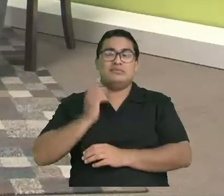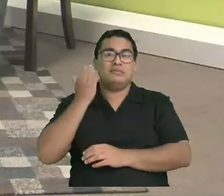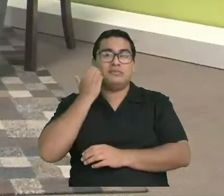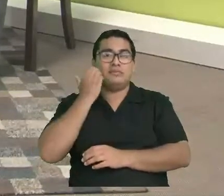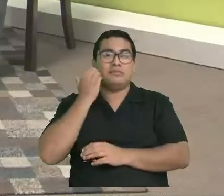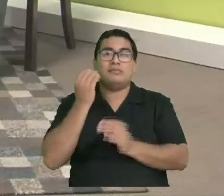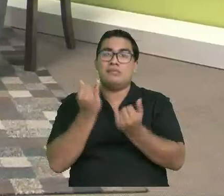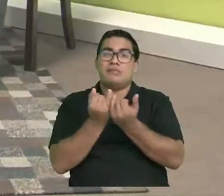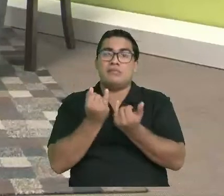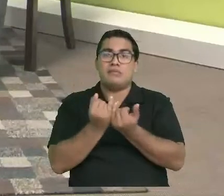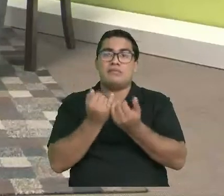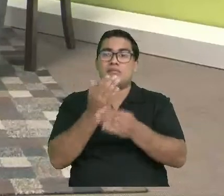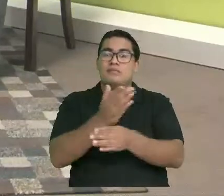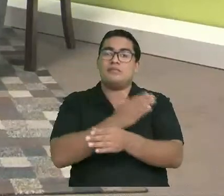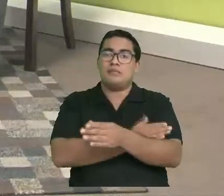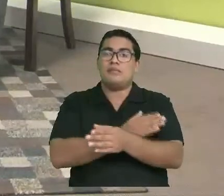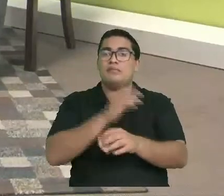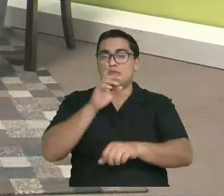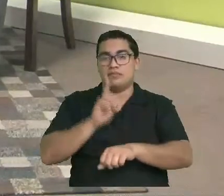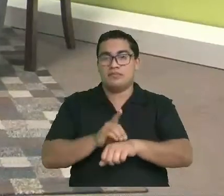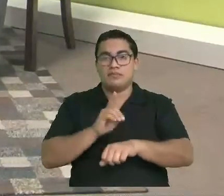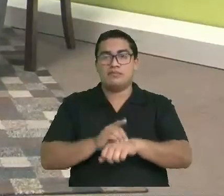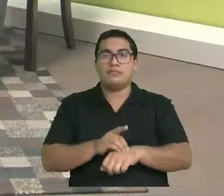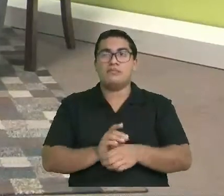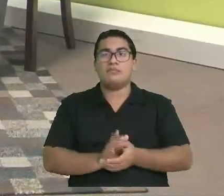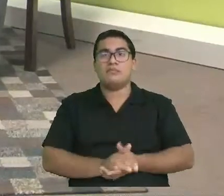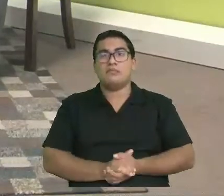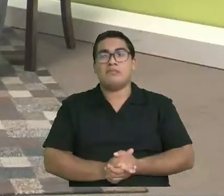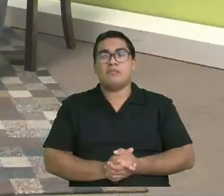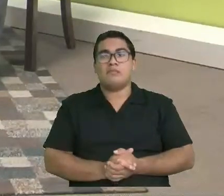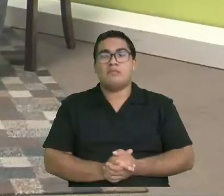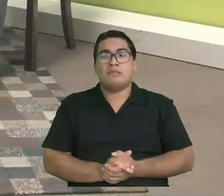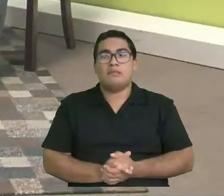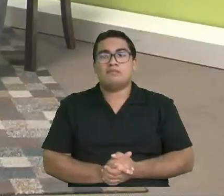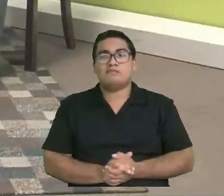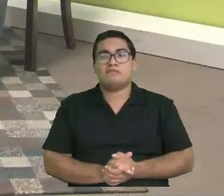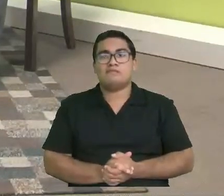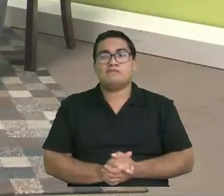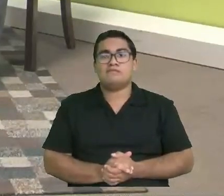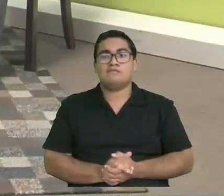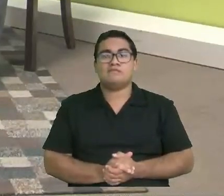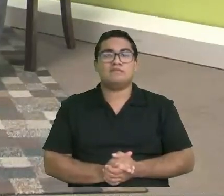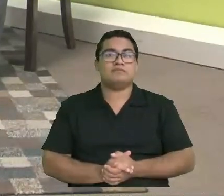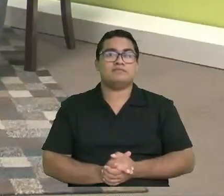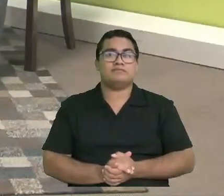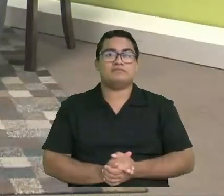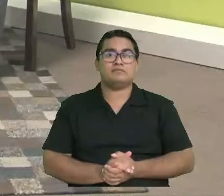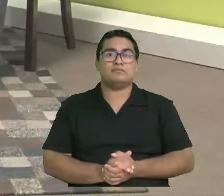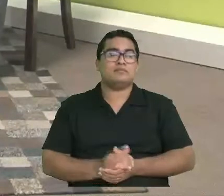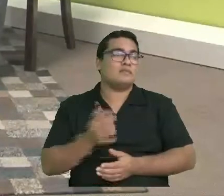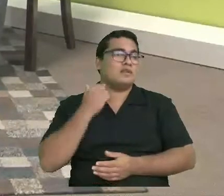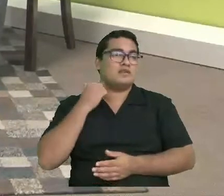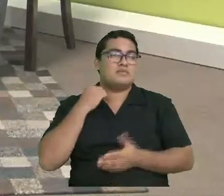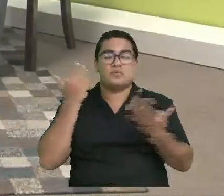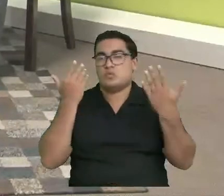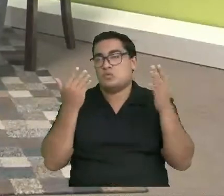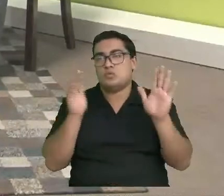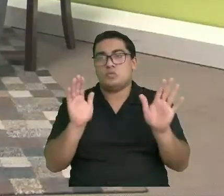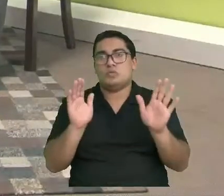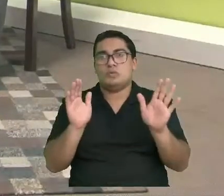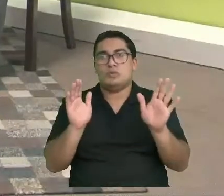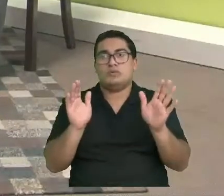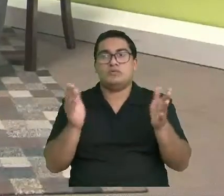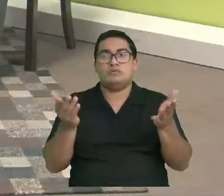y que también tiene un diagnóstico, porque también hacen un diagnóstico ustedes, ¿verdad? Así es. Bueno, siempre en cualquier tratamiento, ¿verdad? Siempre se